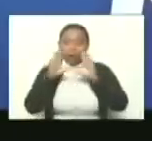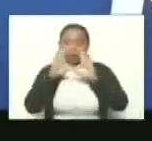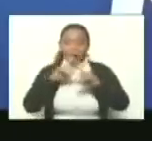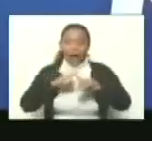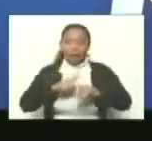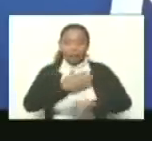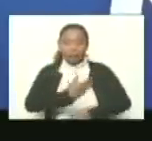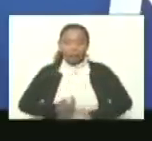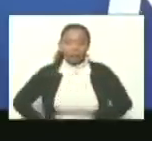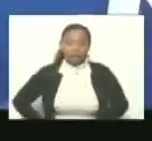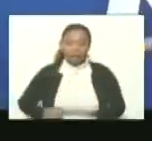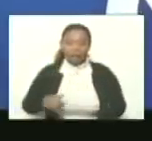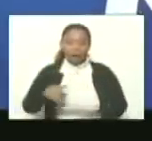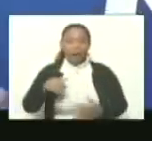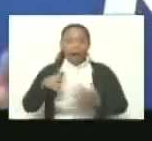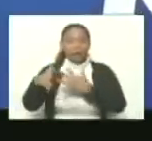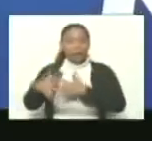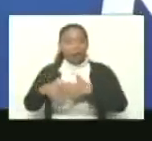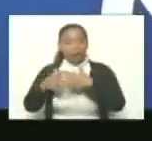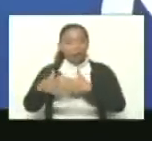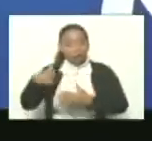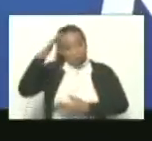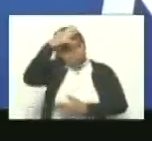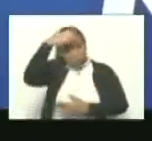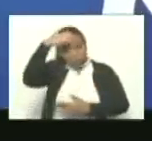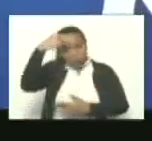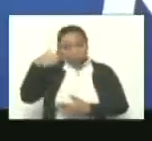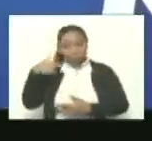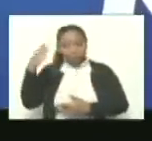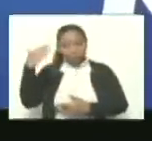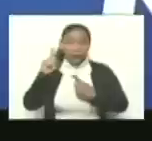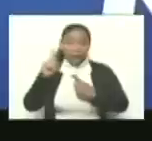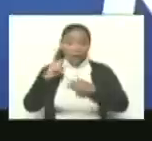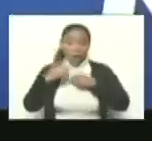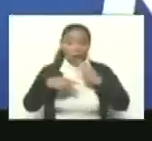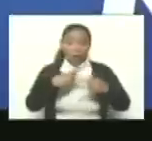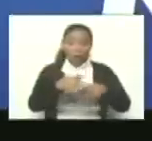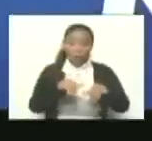expresidente de Estados Unidos, diciendo que bueno, querían crear el colapso a Venezuela.